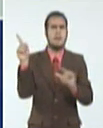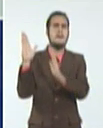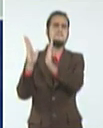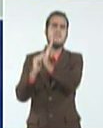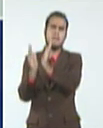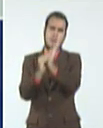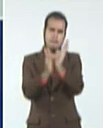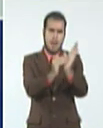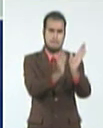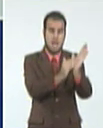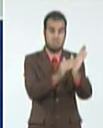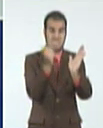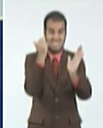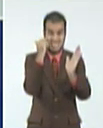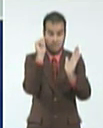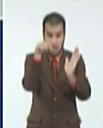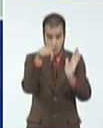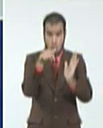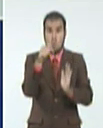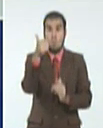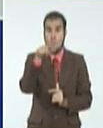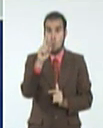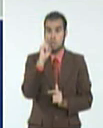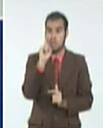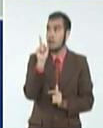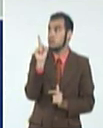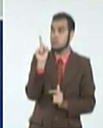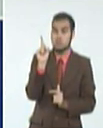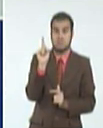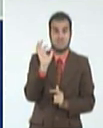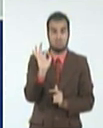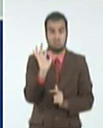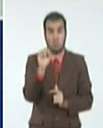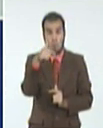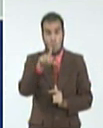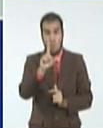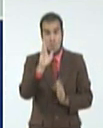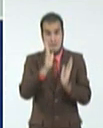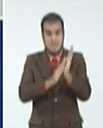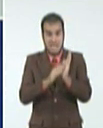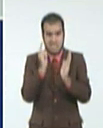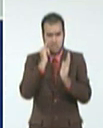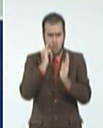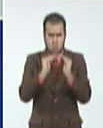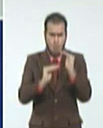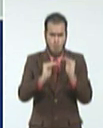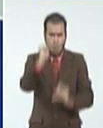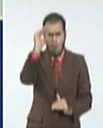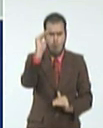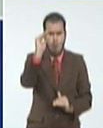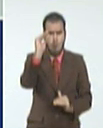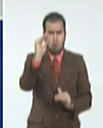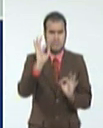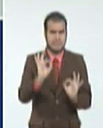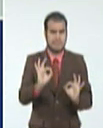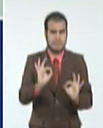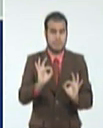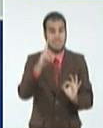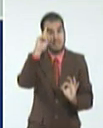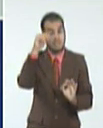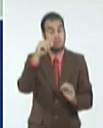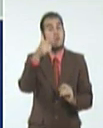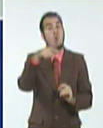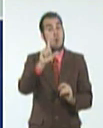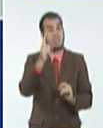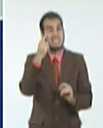y que podemos resumir que el mes de julio, fíjense, estamos hablando de julio, en sus primeros 24 días, es